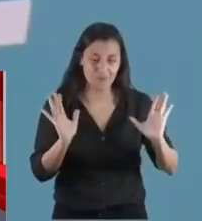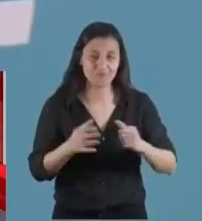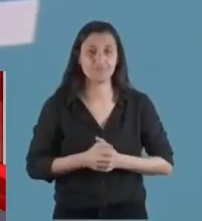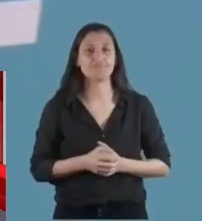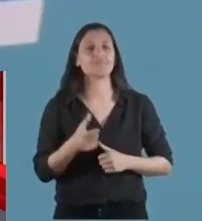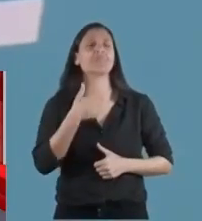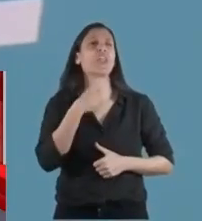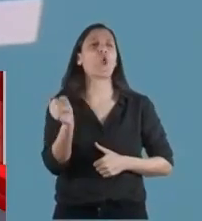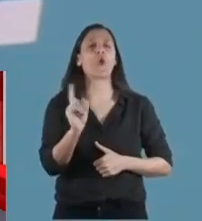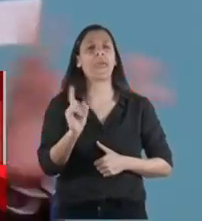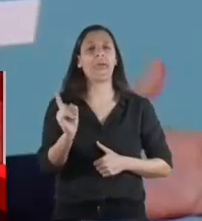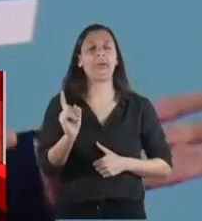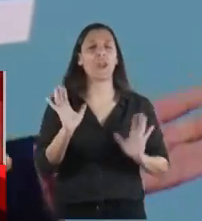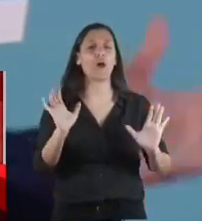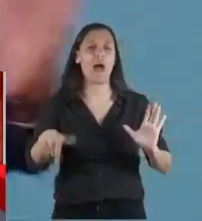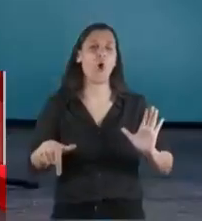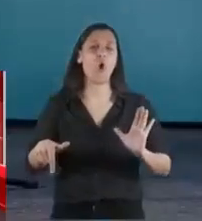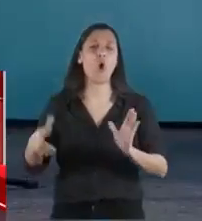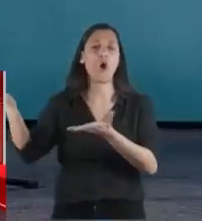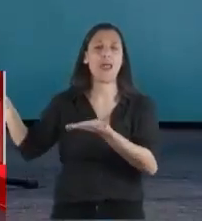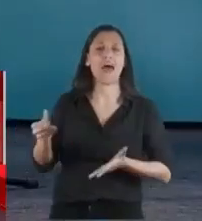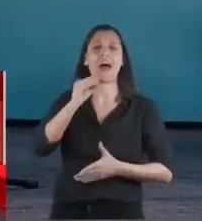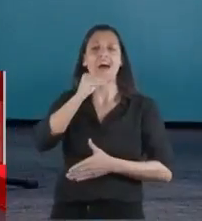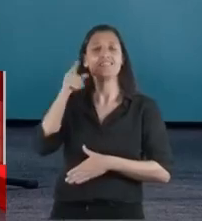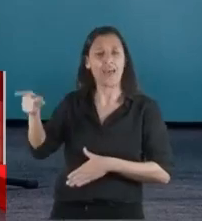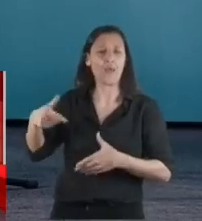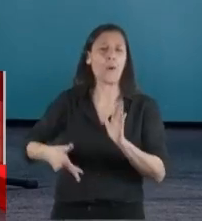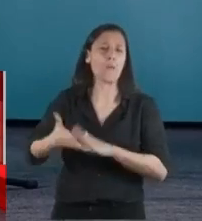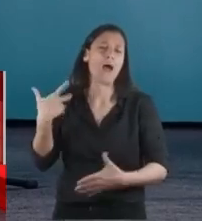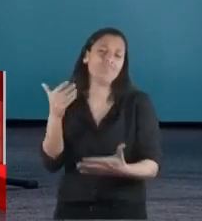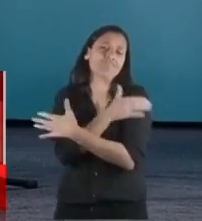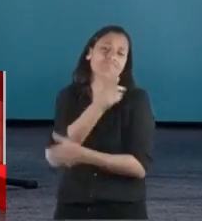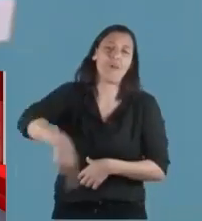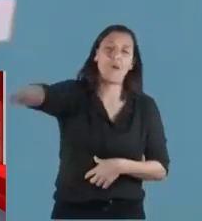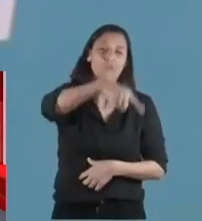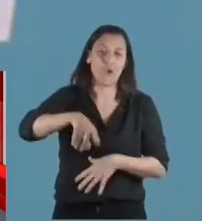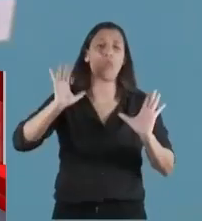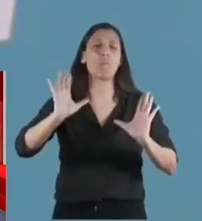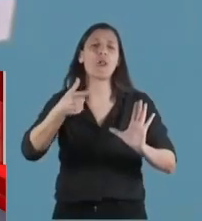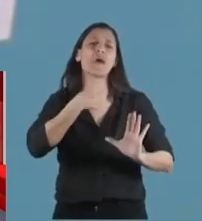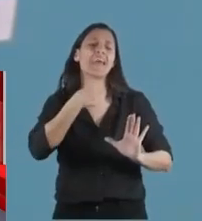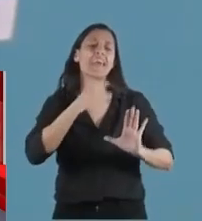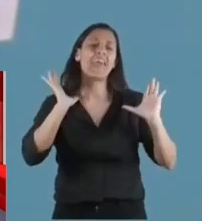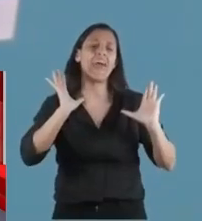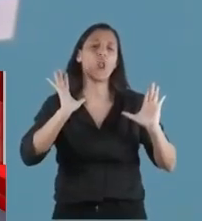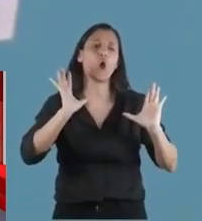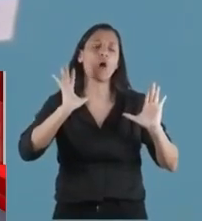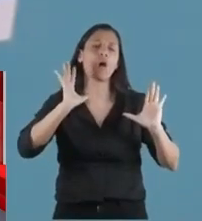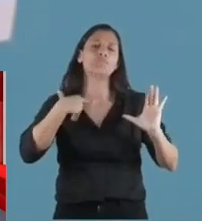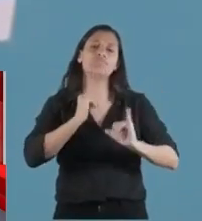No quería, ahora Sergio va a bajar a saludarse y abrazarse con todos ustedes, pero no quería olvidar algo.